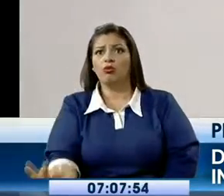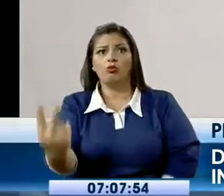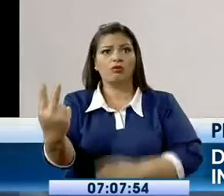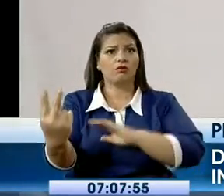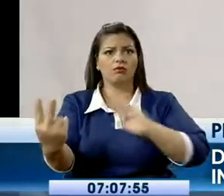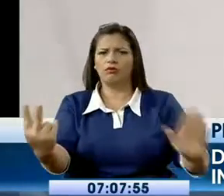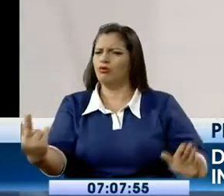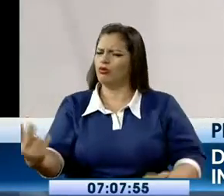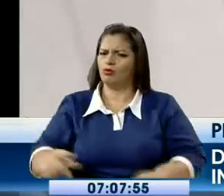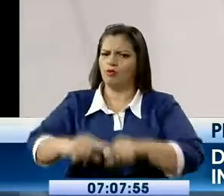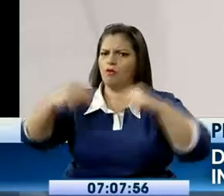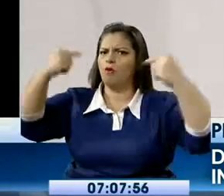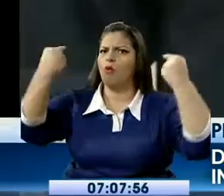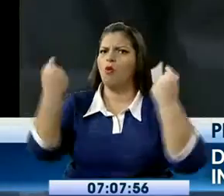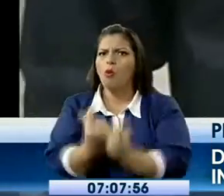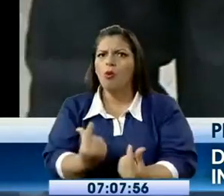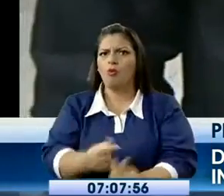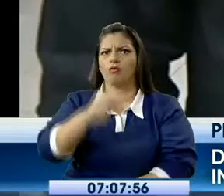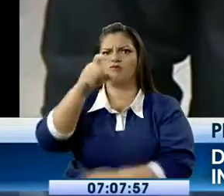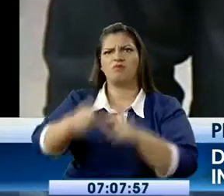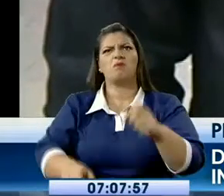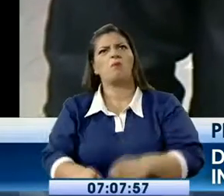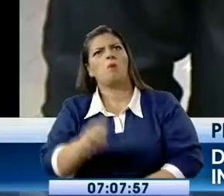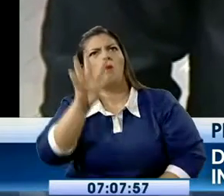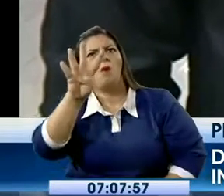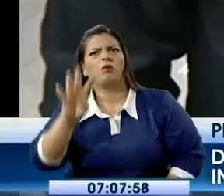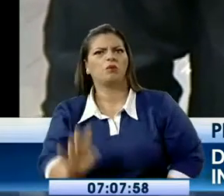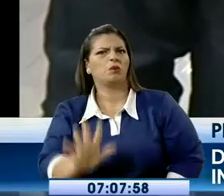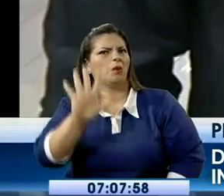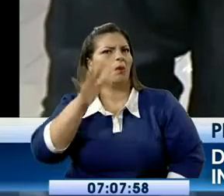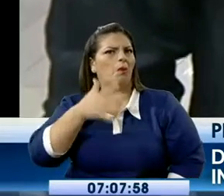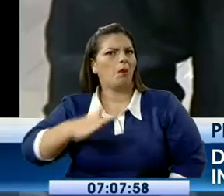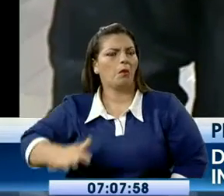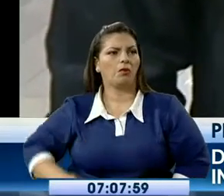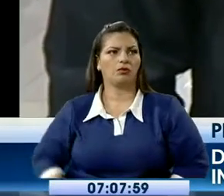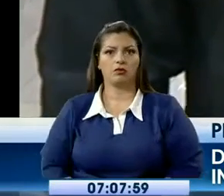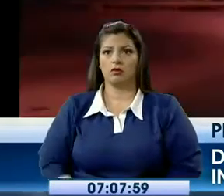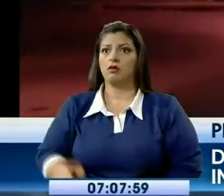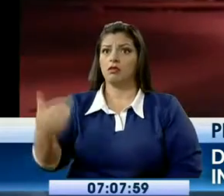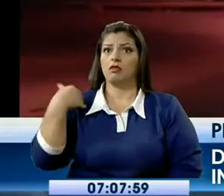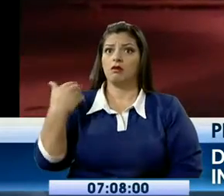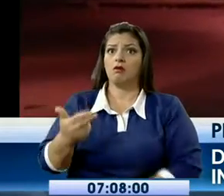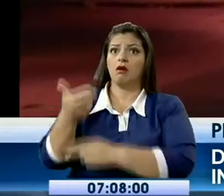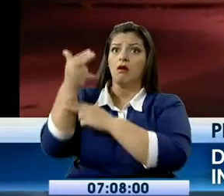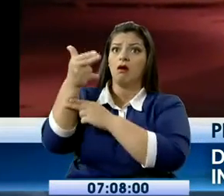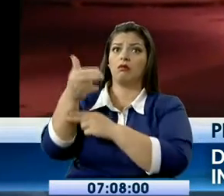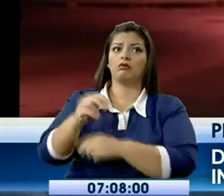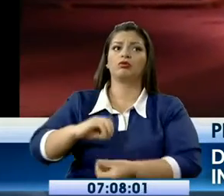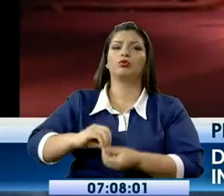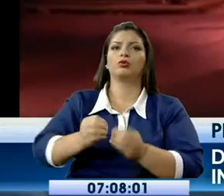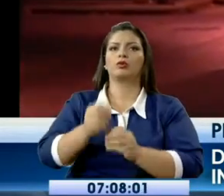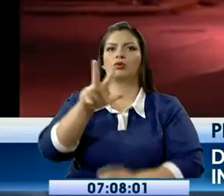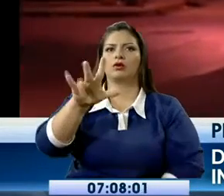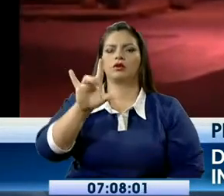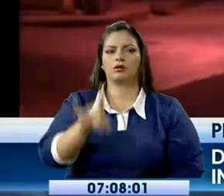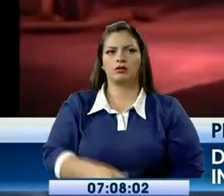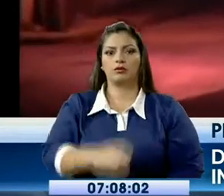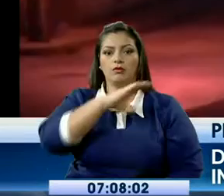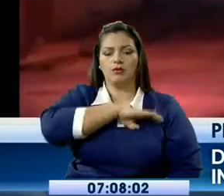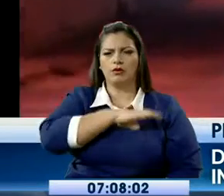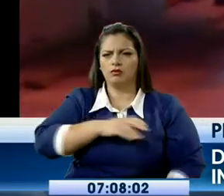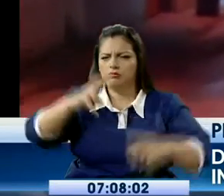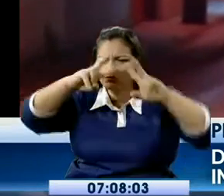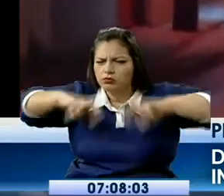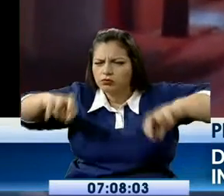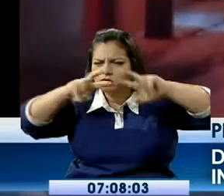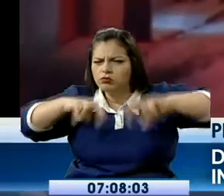sector esto no agresividad con armas siempre la policía nacional investiga el